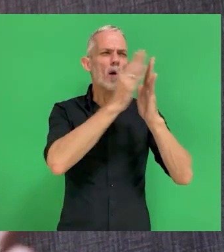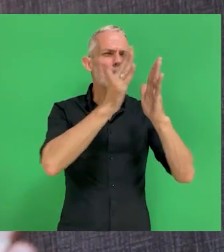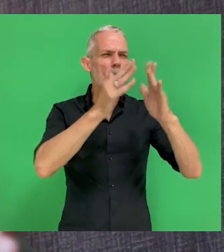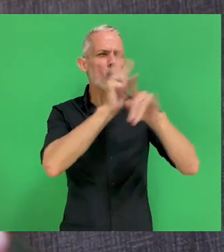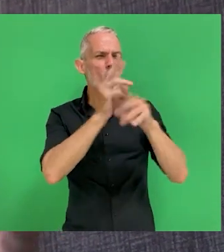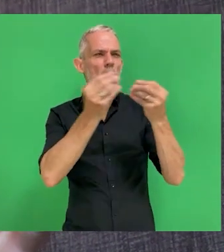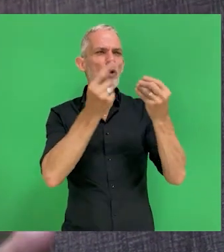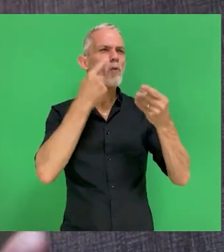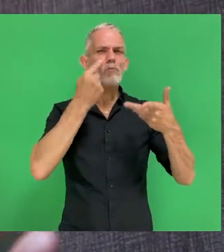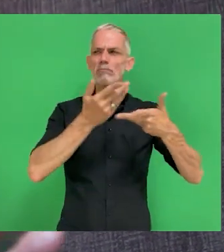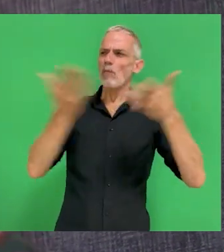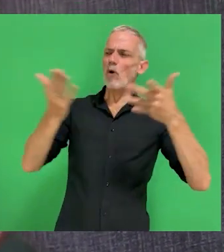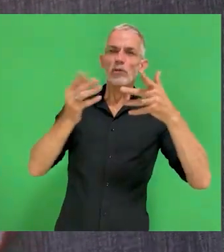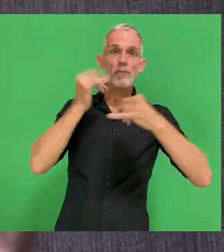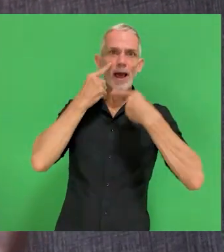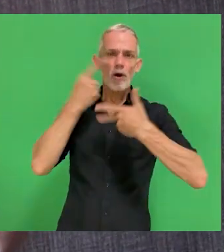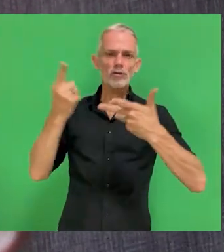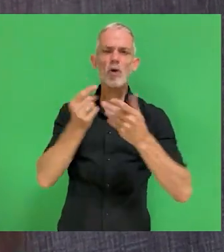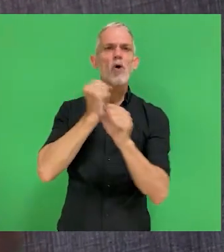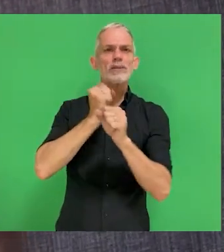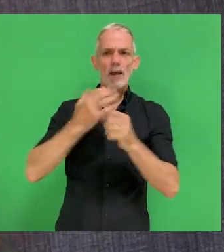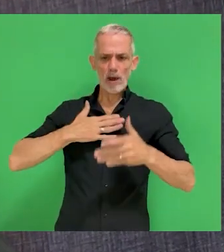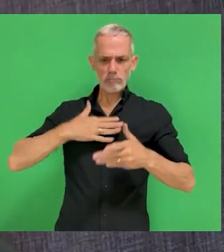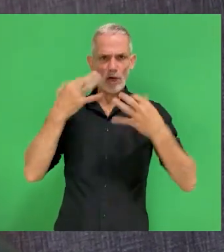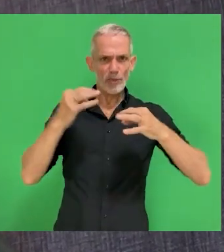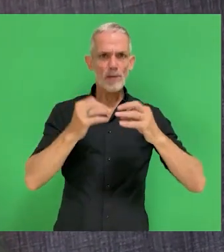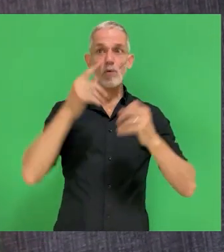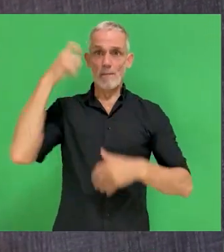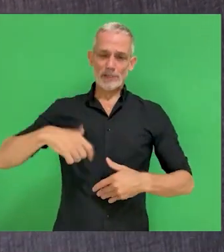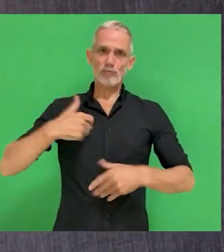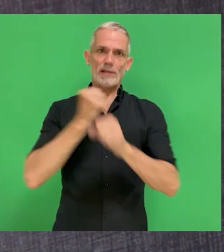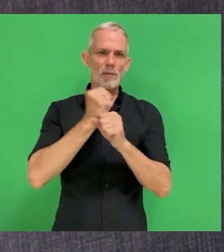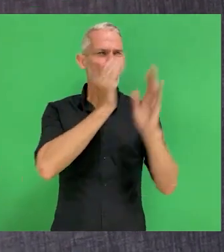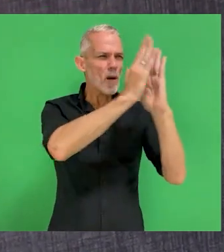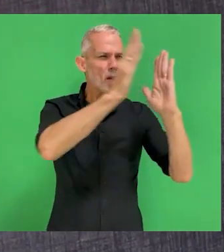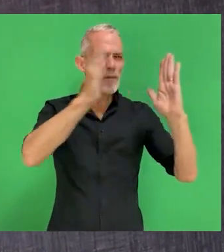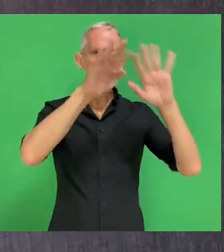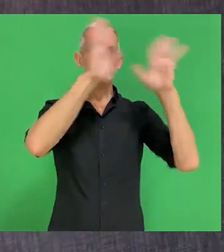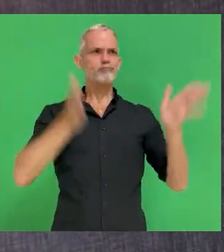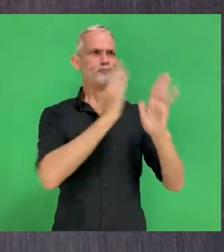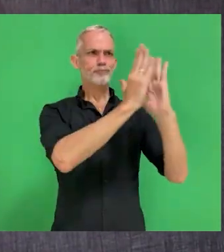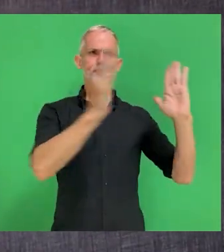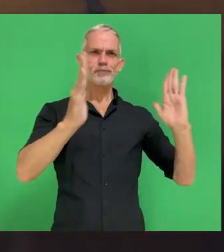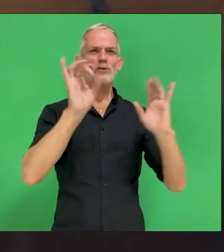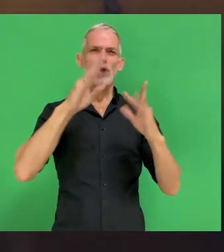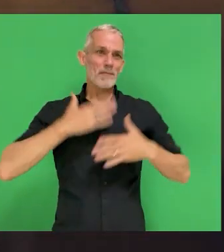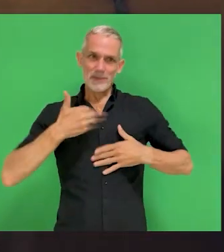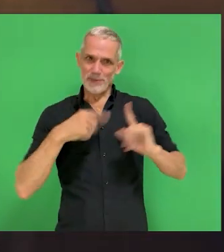se debe dar a conocer, cuál es la gestión que debería tener un archivo para que esto no sea solamente